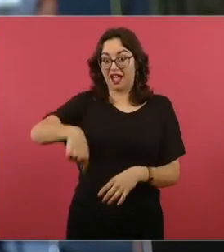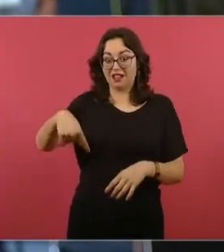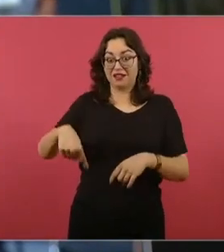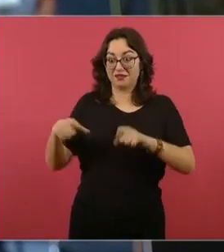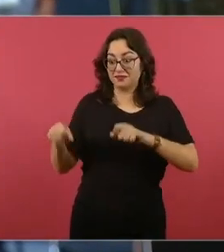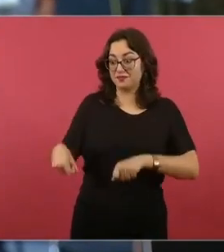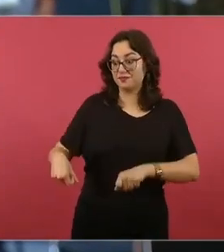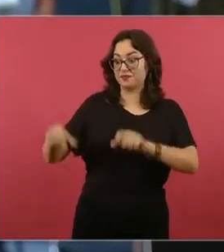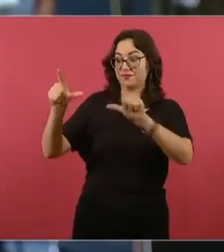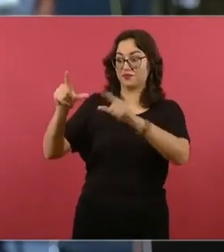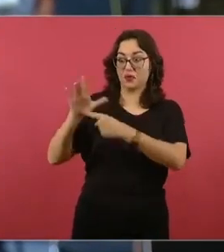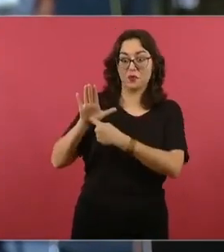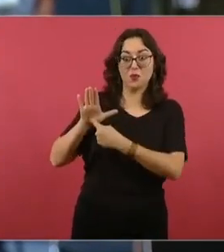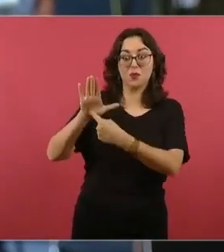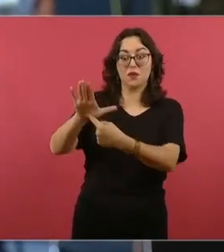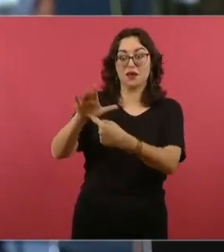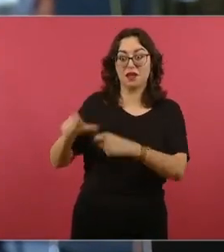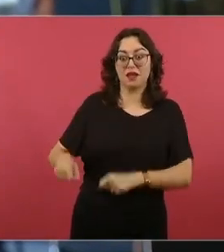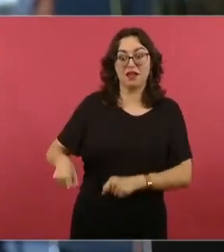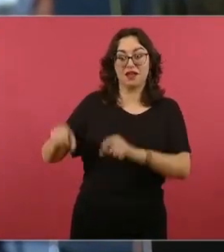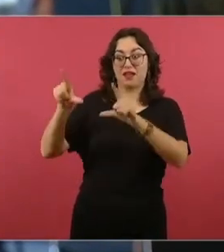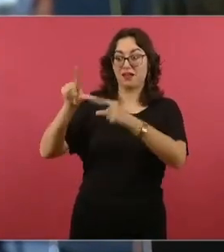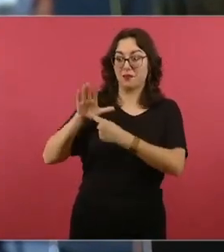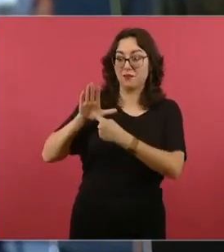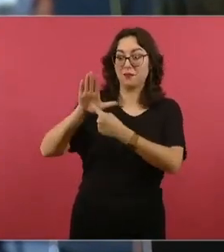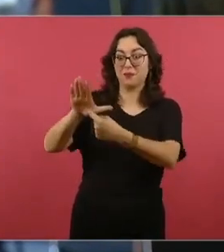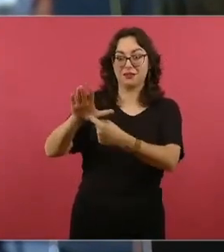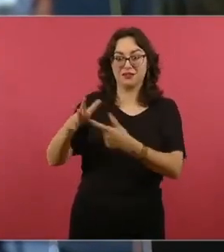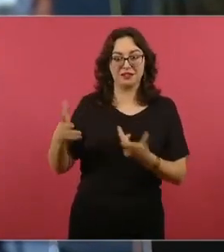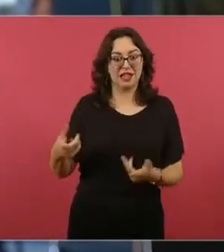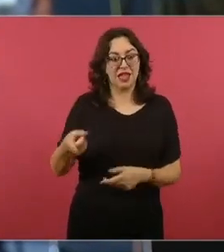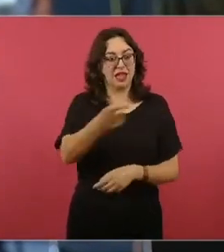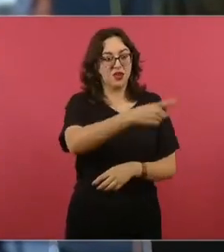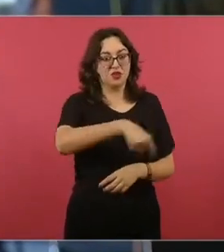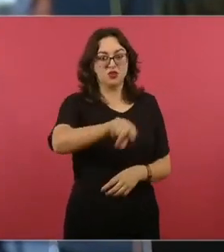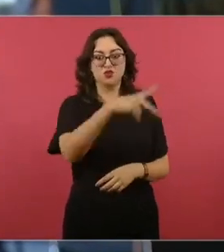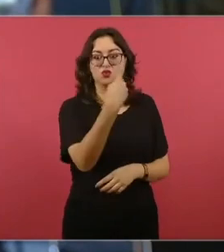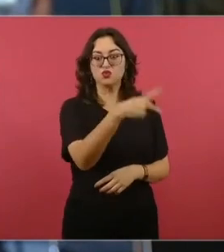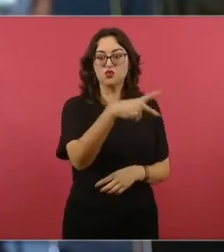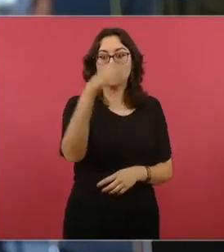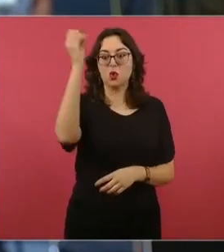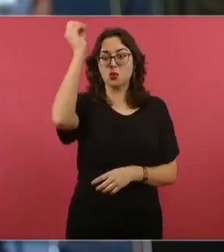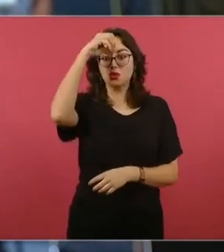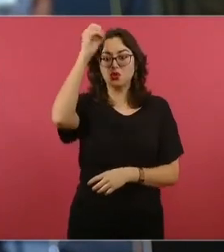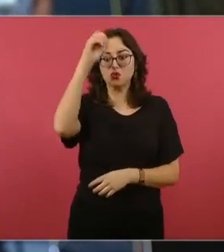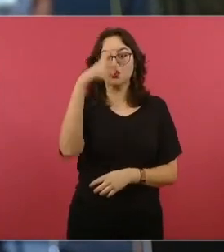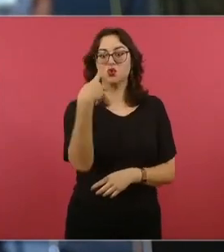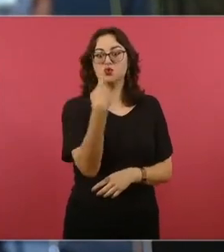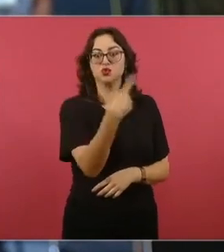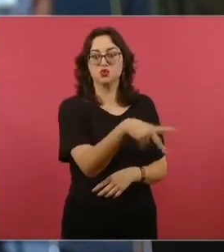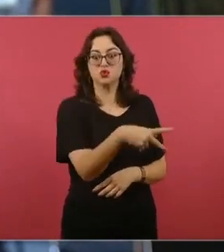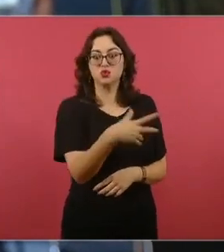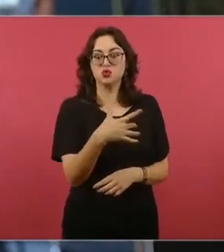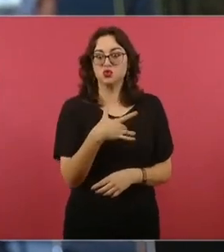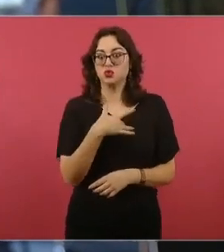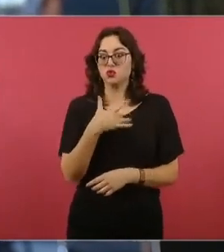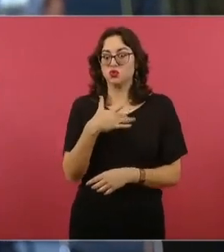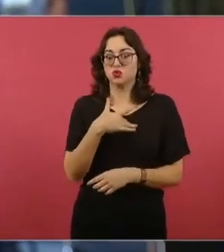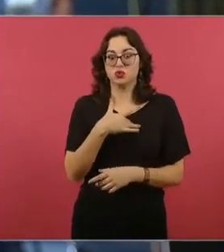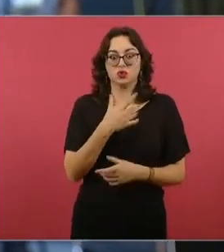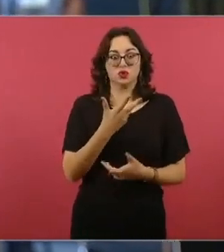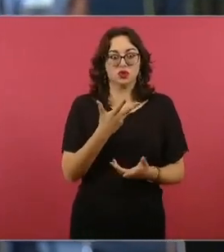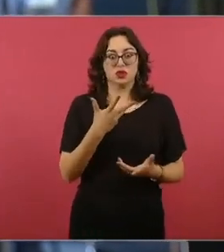es una crítica, una reflexión a sus palabras, a su pensamiento, ellos lo están viendo como una amenaza.